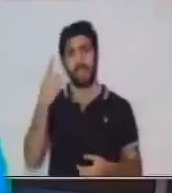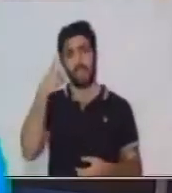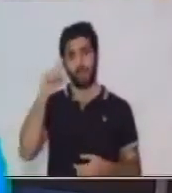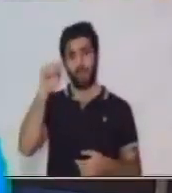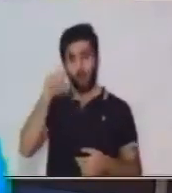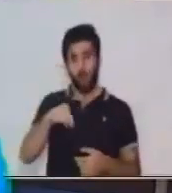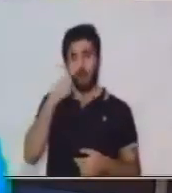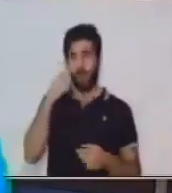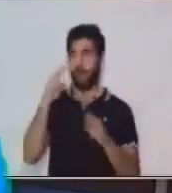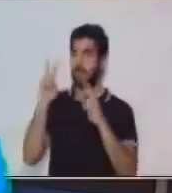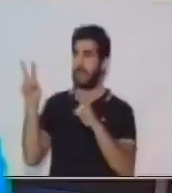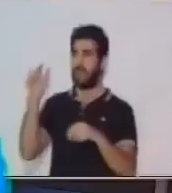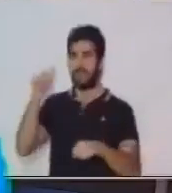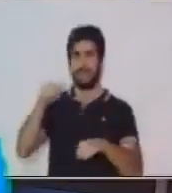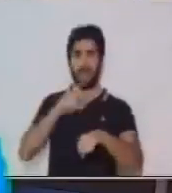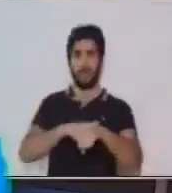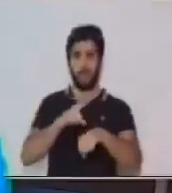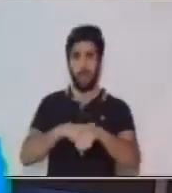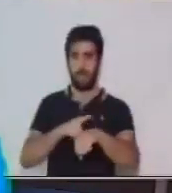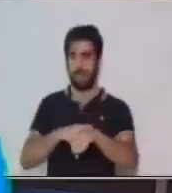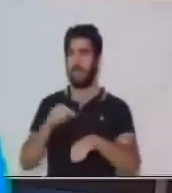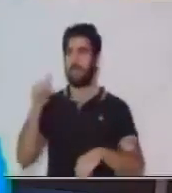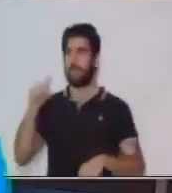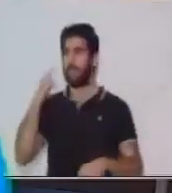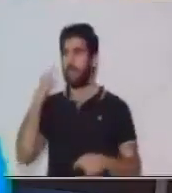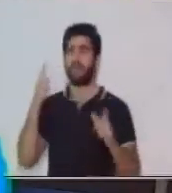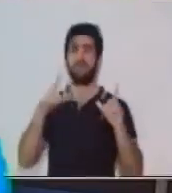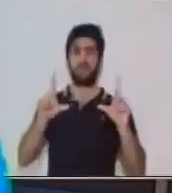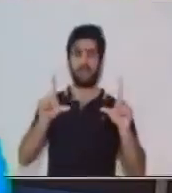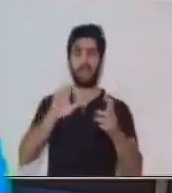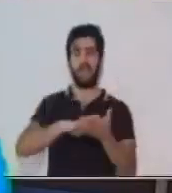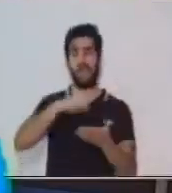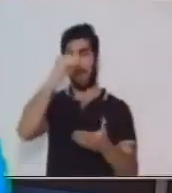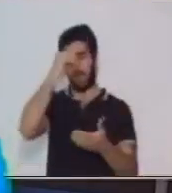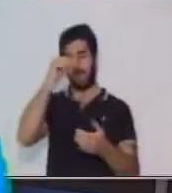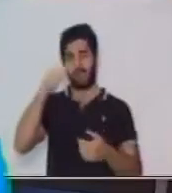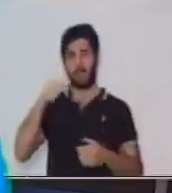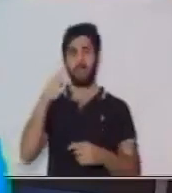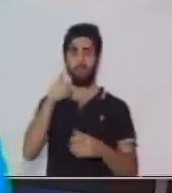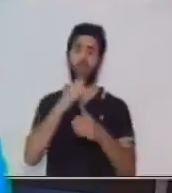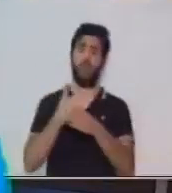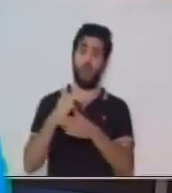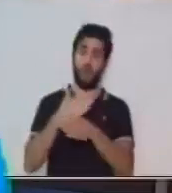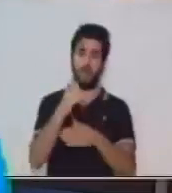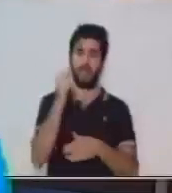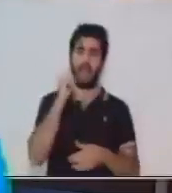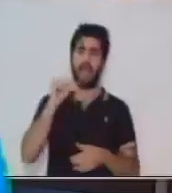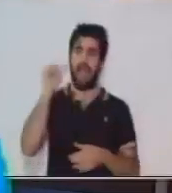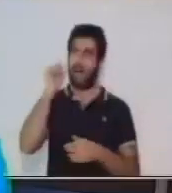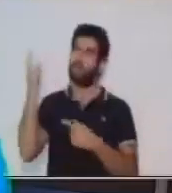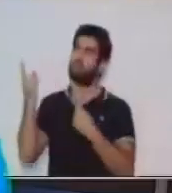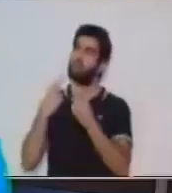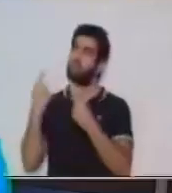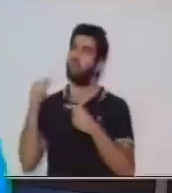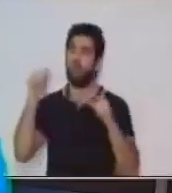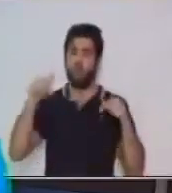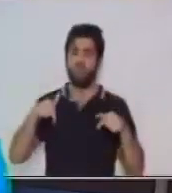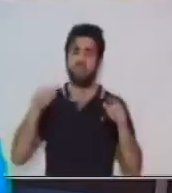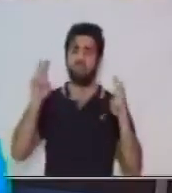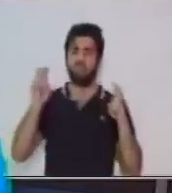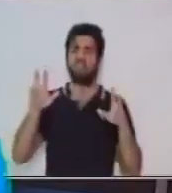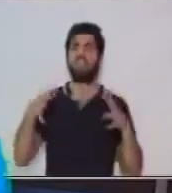haber compartido en este momento este segmento de aprendizaje. Comparte con una persona adulta qué fue lo que aprendiste